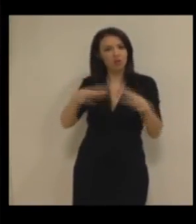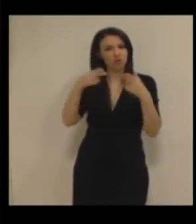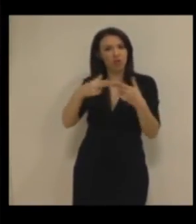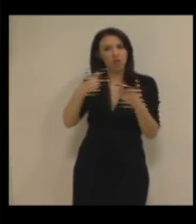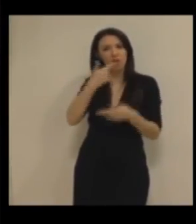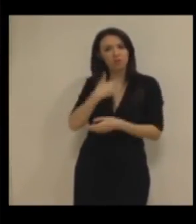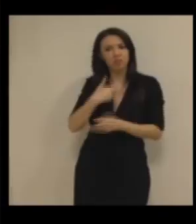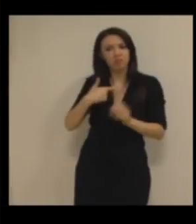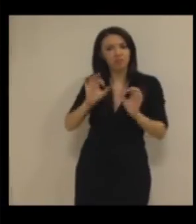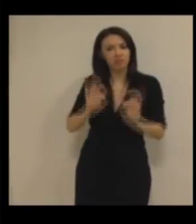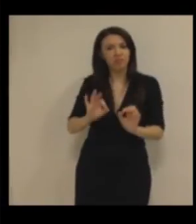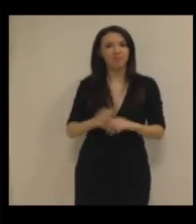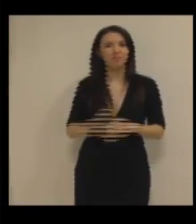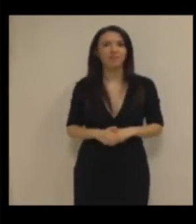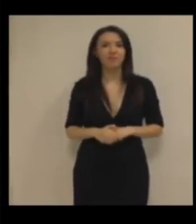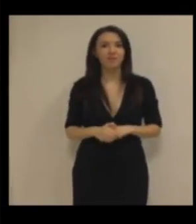¿no?